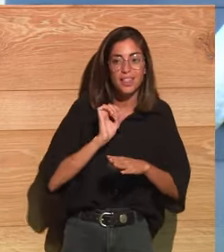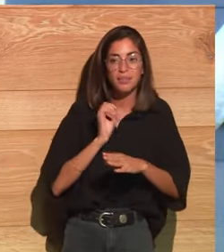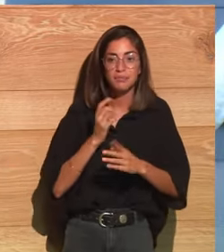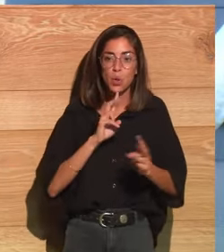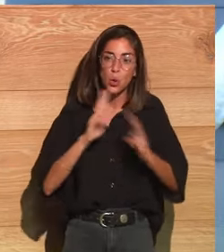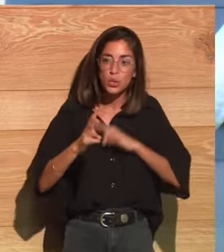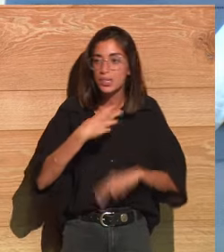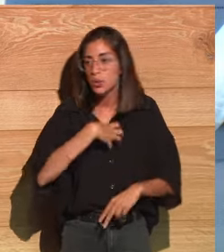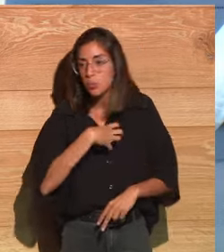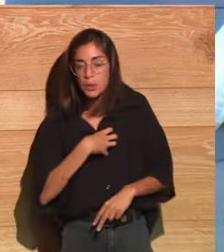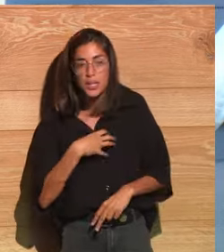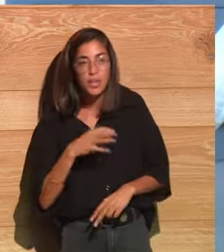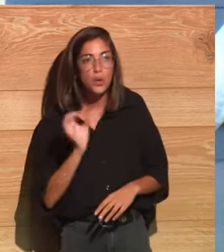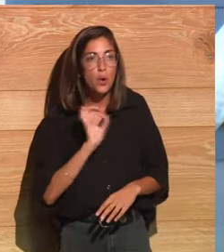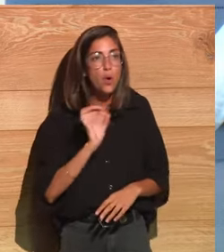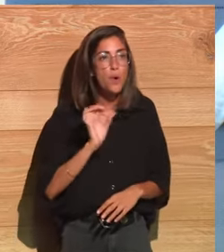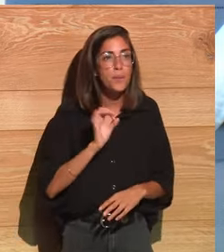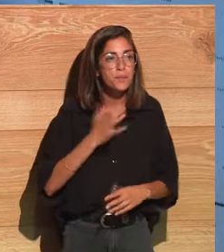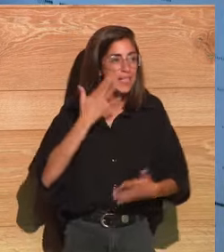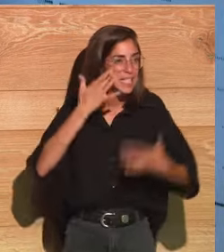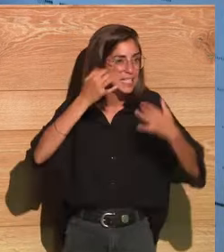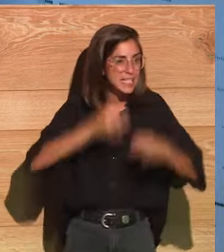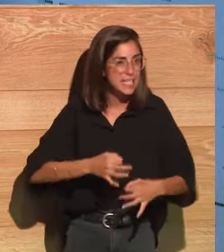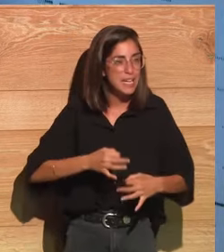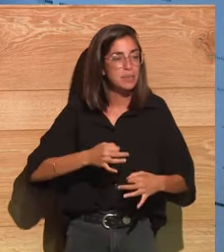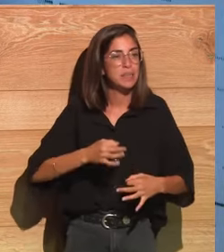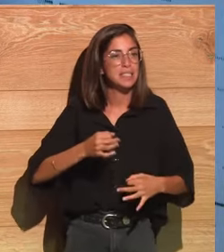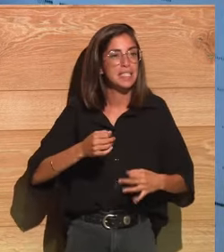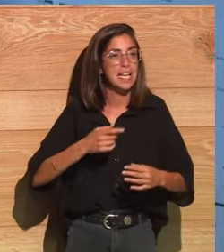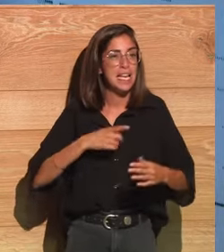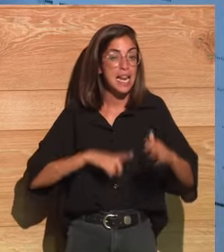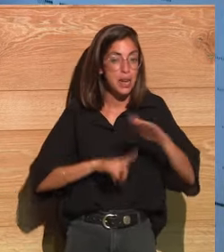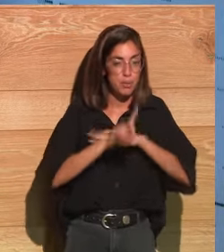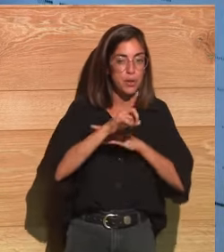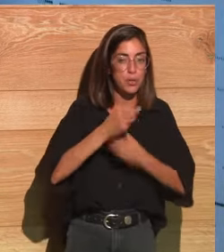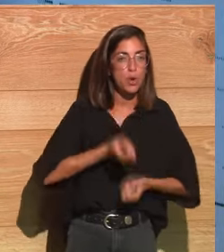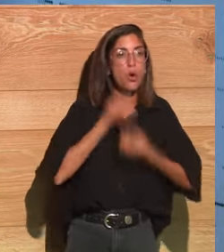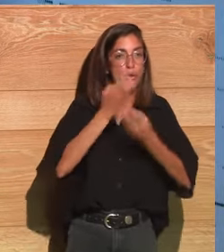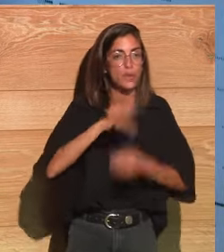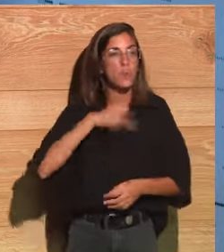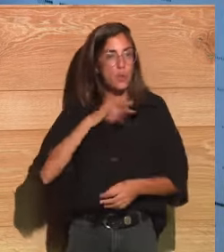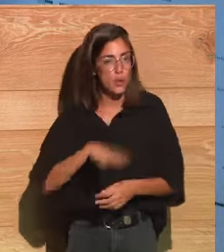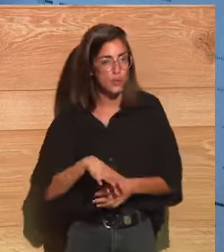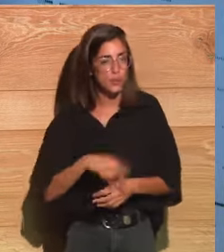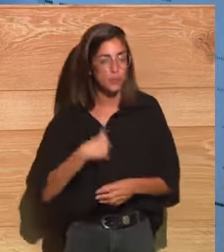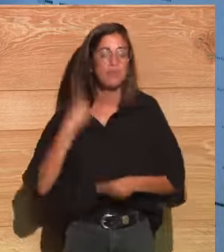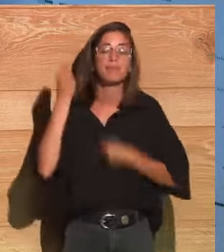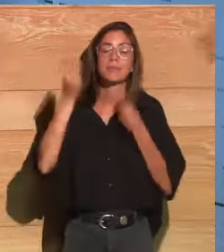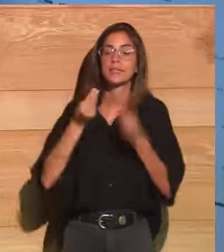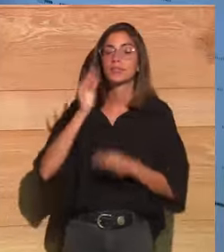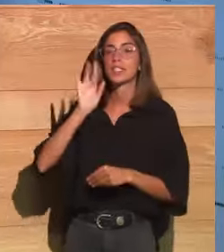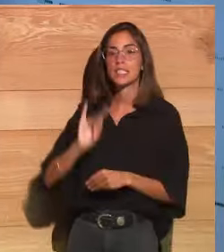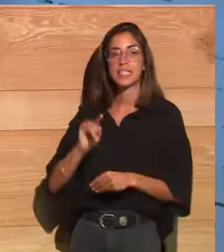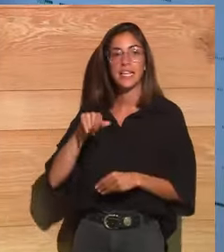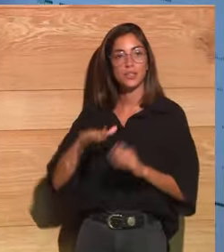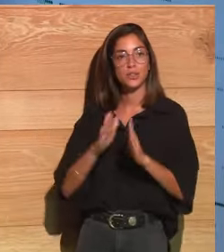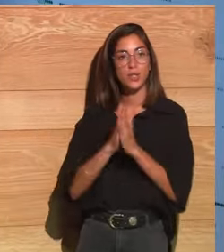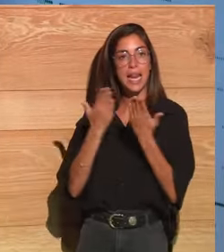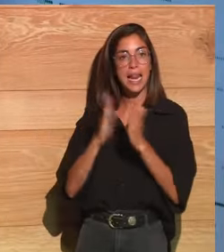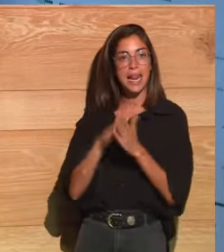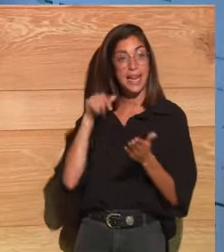malo que podía pasar, o realmente la evolución podía contar eso? Y yo creo que sí, o sea, realmente este libro es un